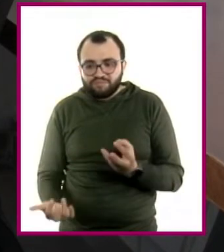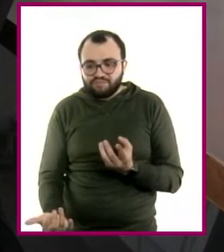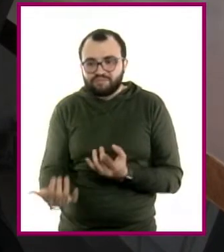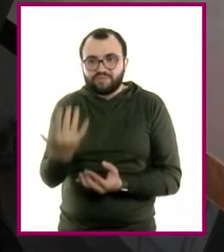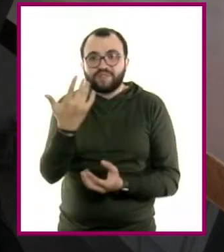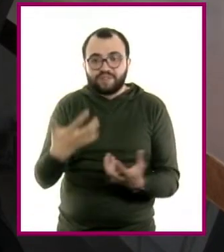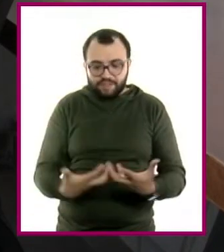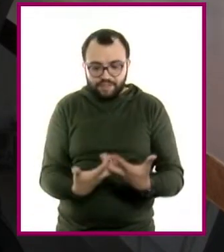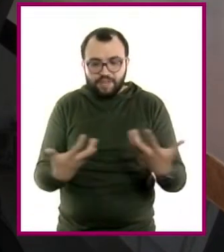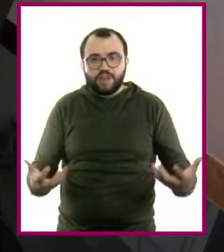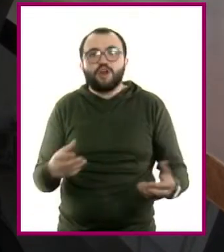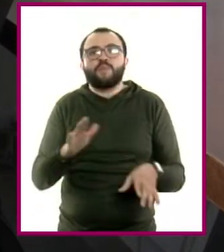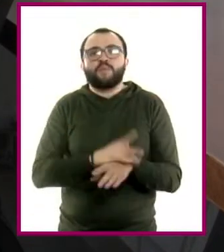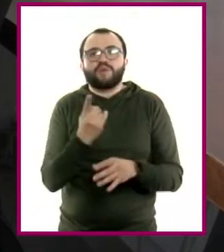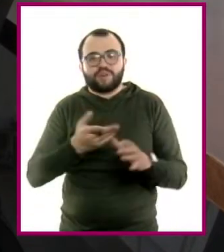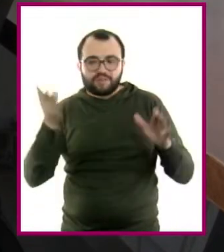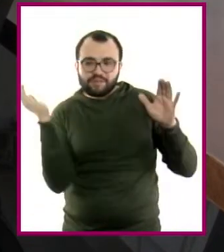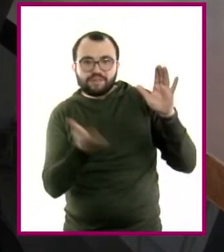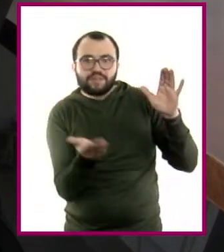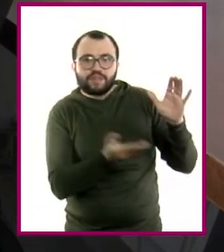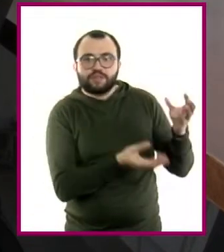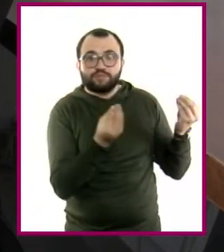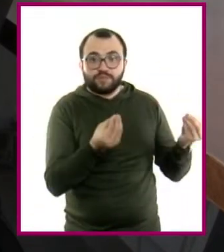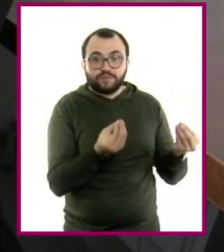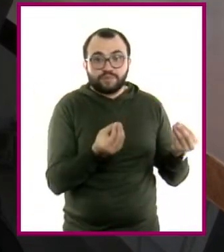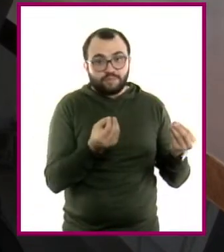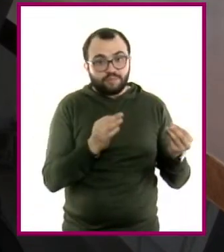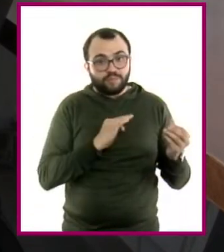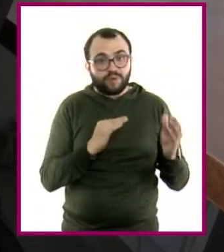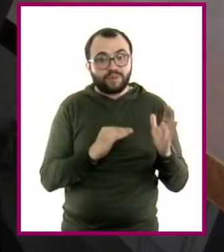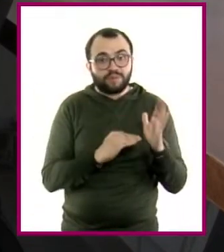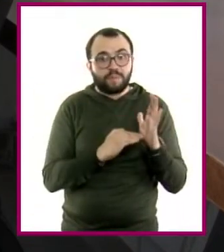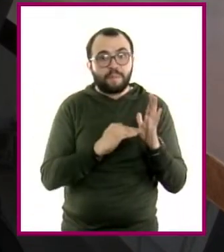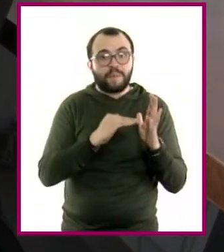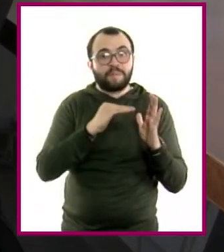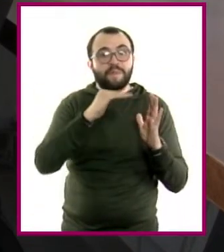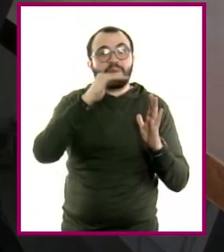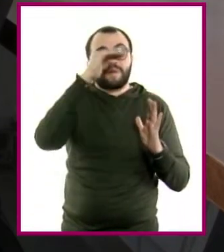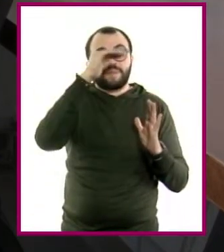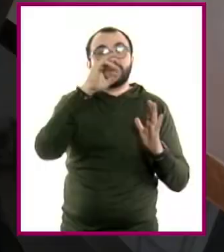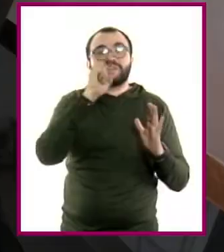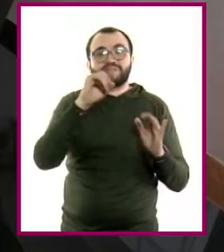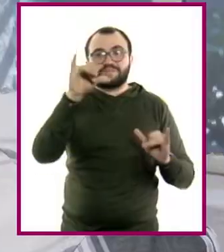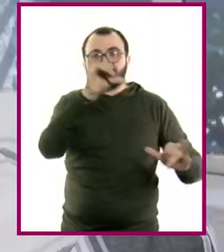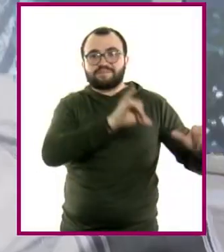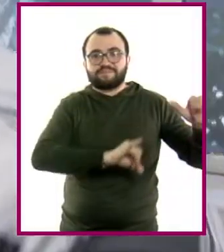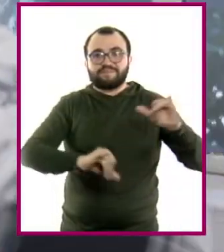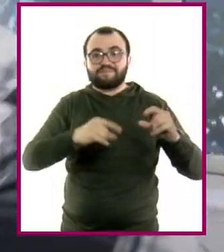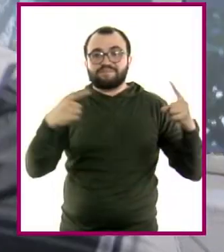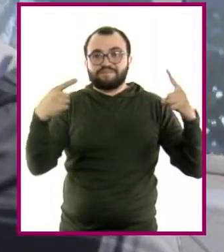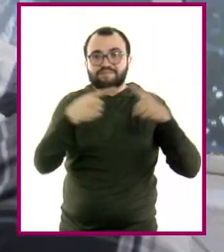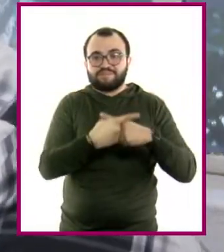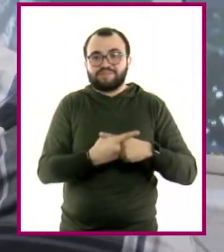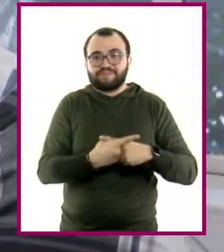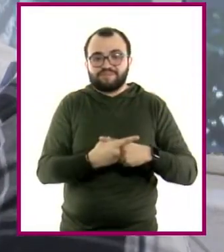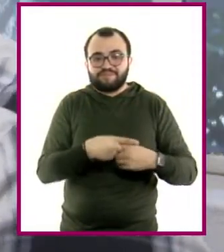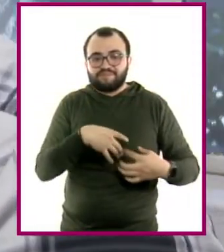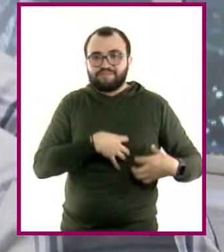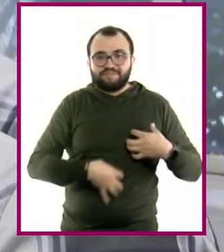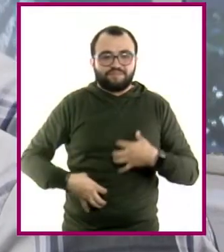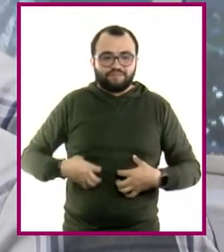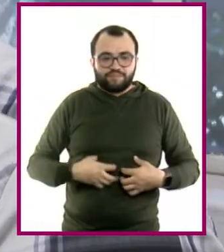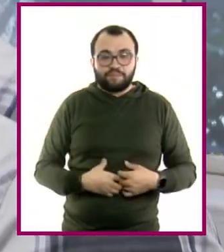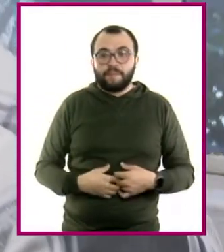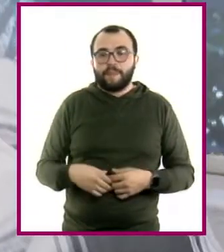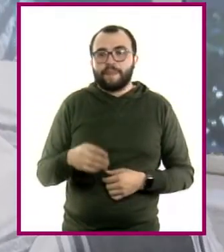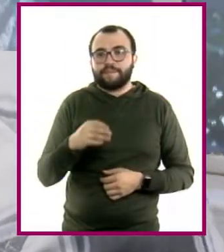suelos por la tala masiva, y va a aumentar el riesgo de la exposición a productos químicos tóxicos. Claro, si